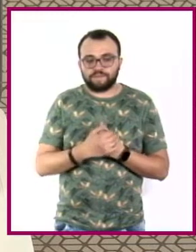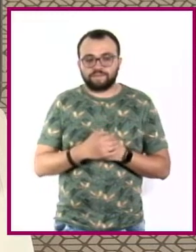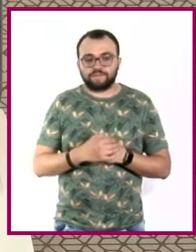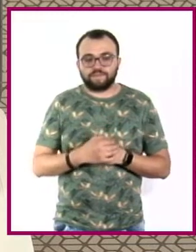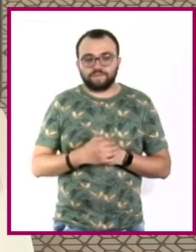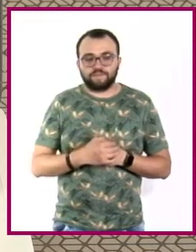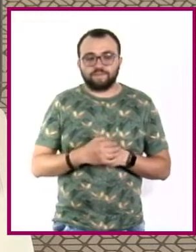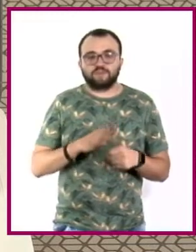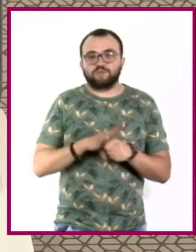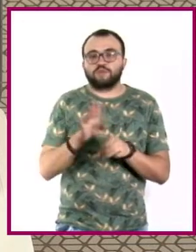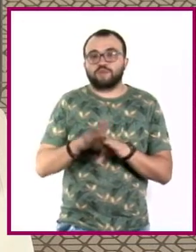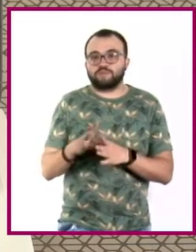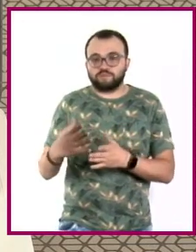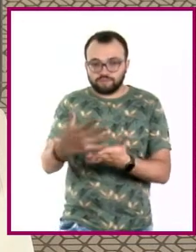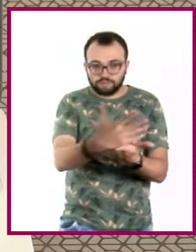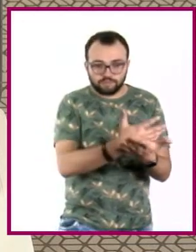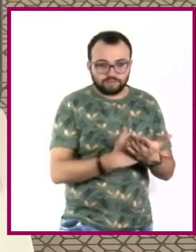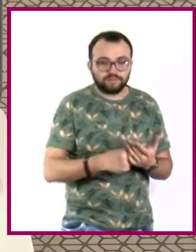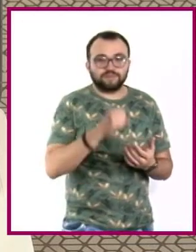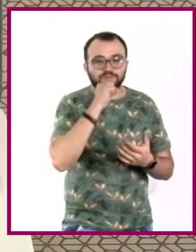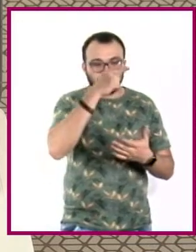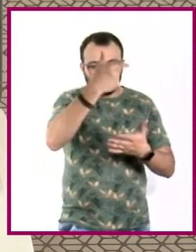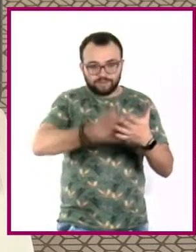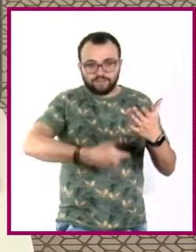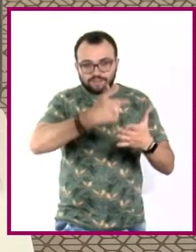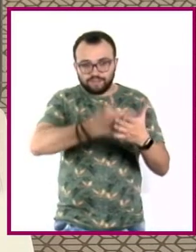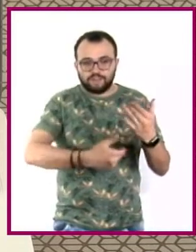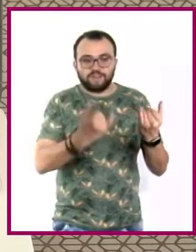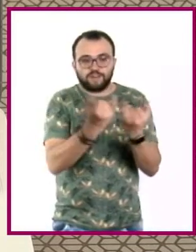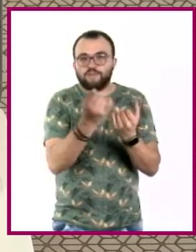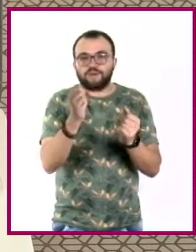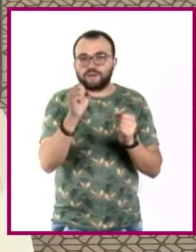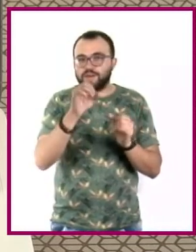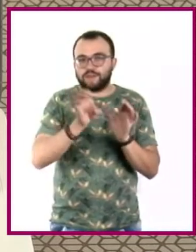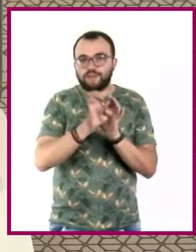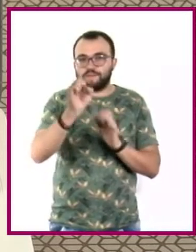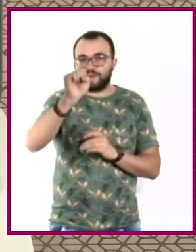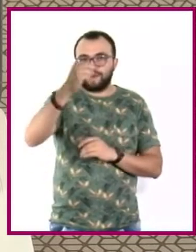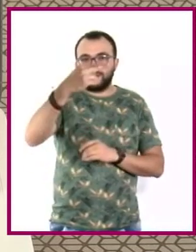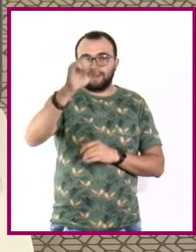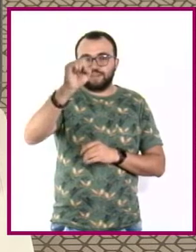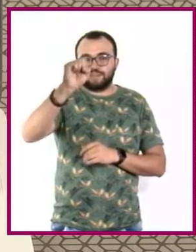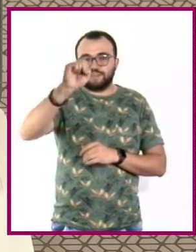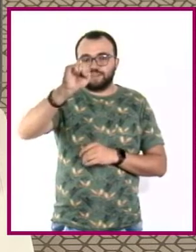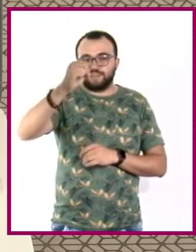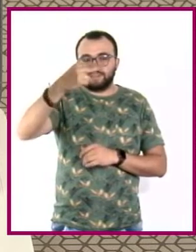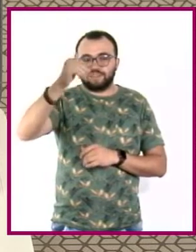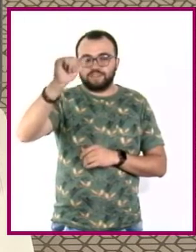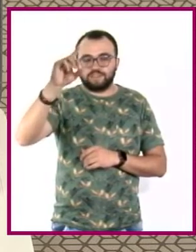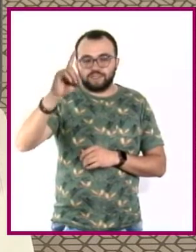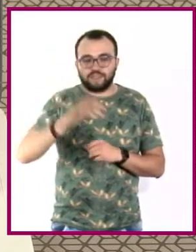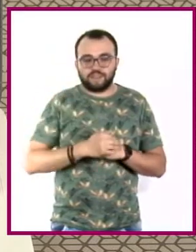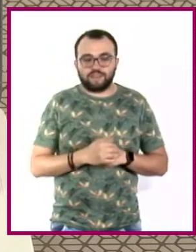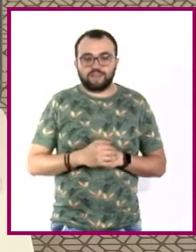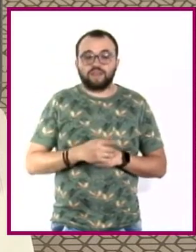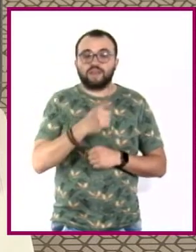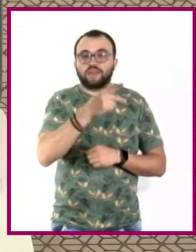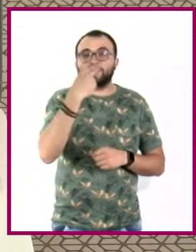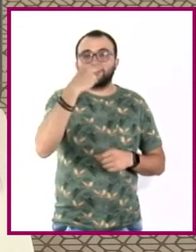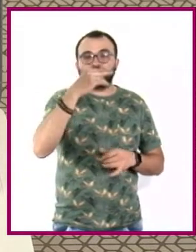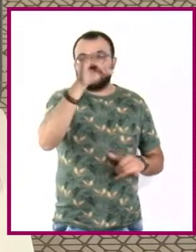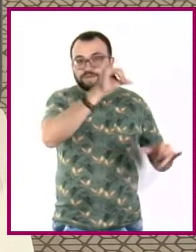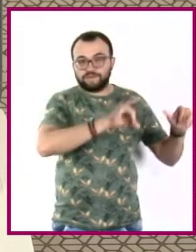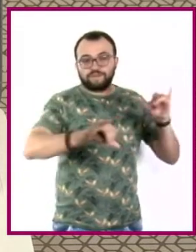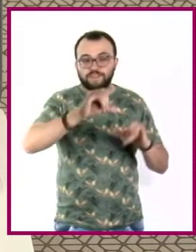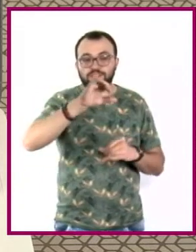de recaudación de datos como el de CESHAT que mencioné, y se llama CHILAM, se llama Laboratorio CHILAM, y ellos